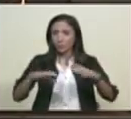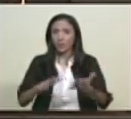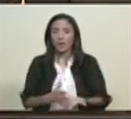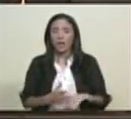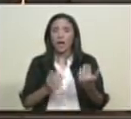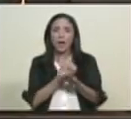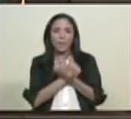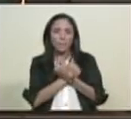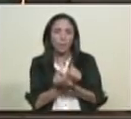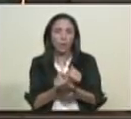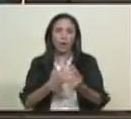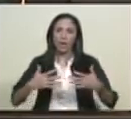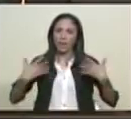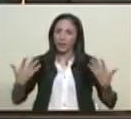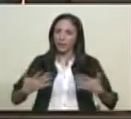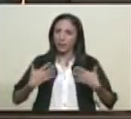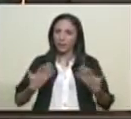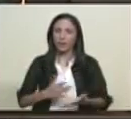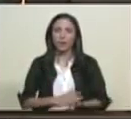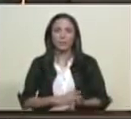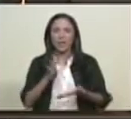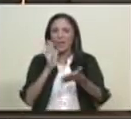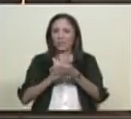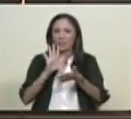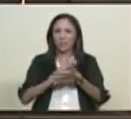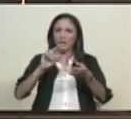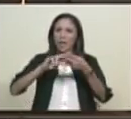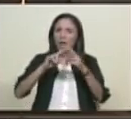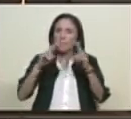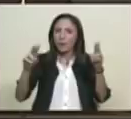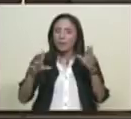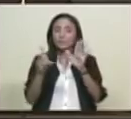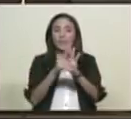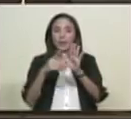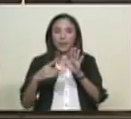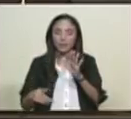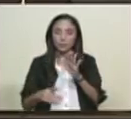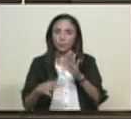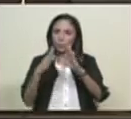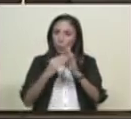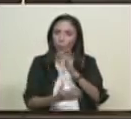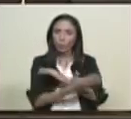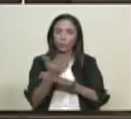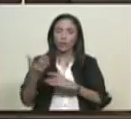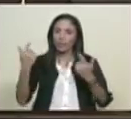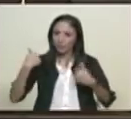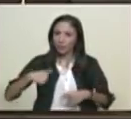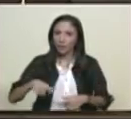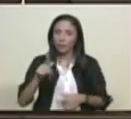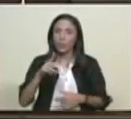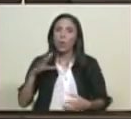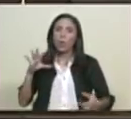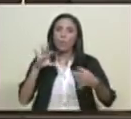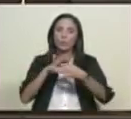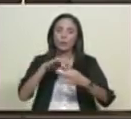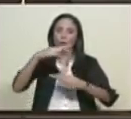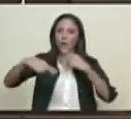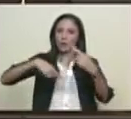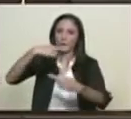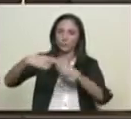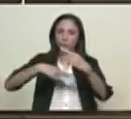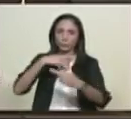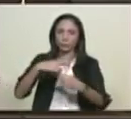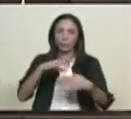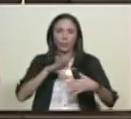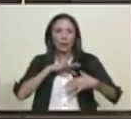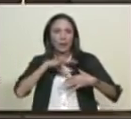la alegría, tenemos derecho a la felicidad. Son derechos consustanciales con la Revolución Bolivariana, con la